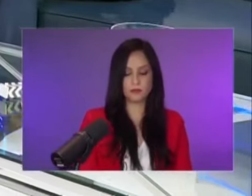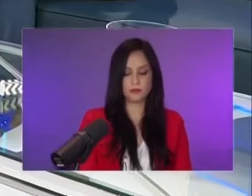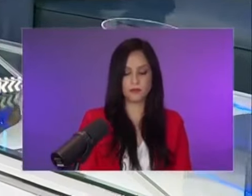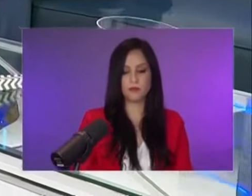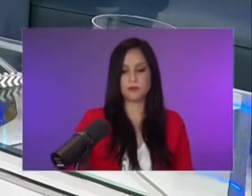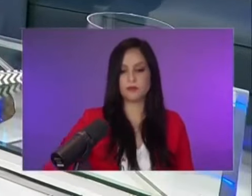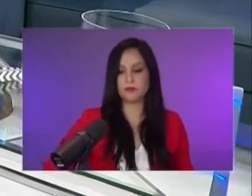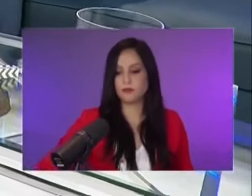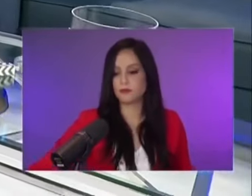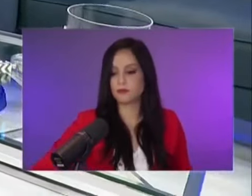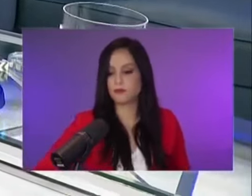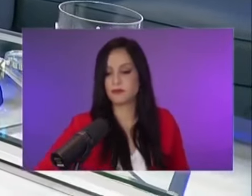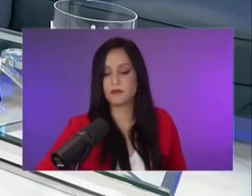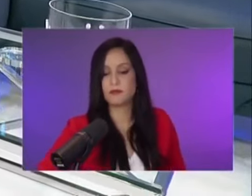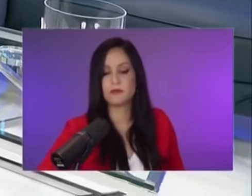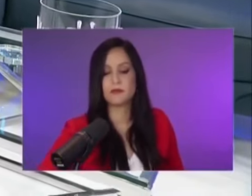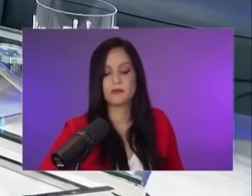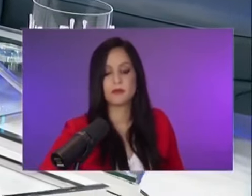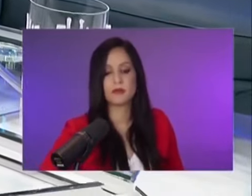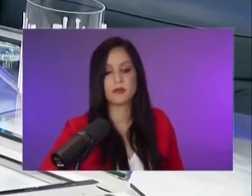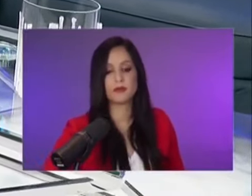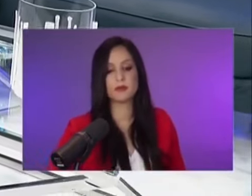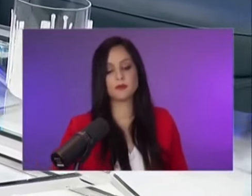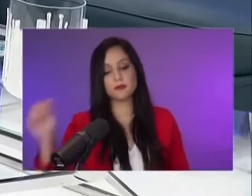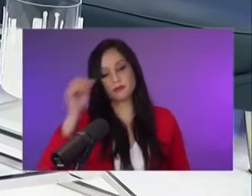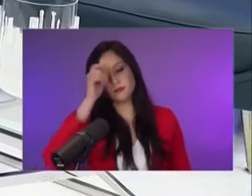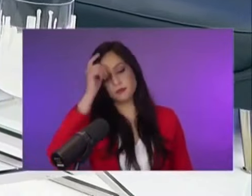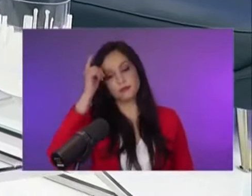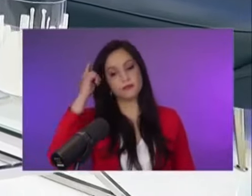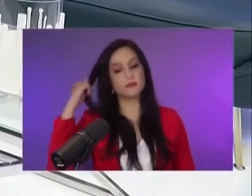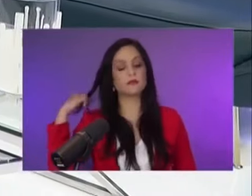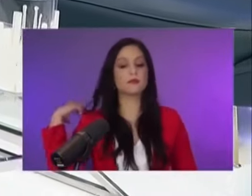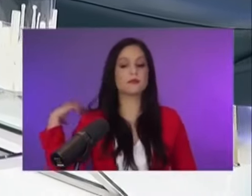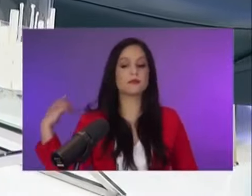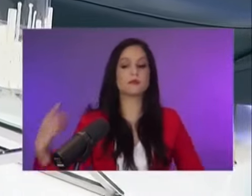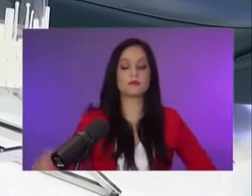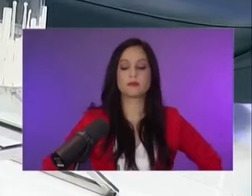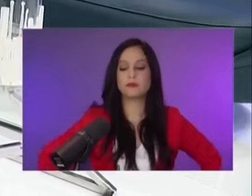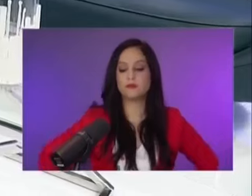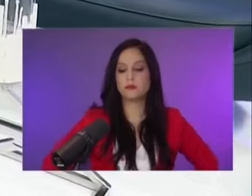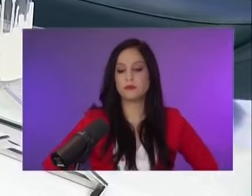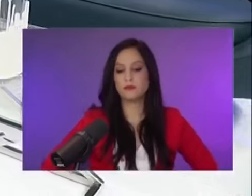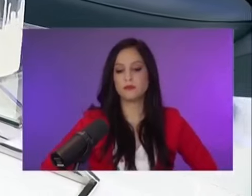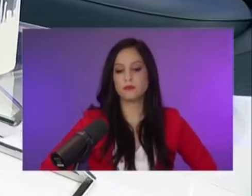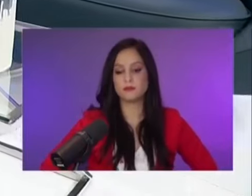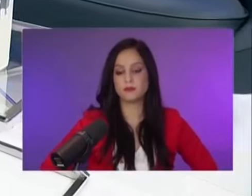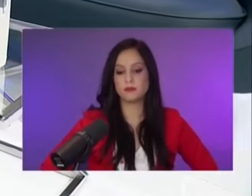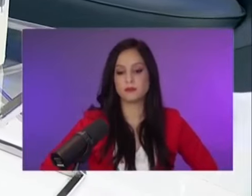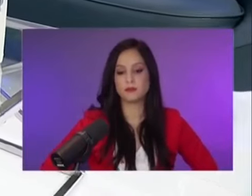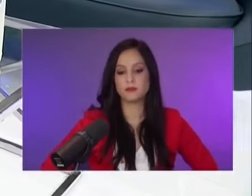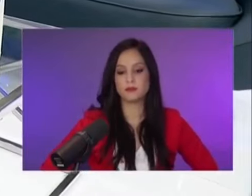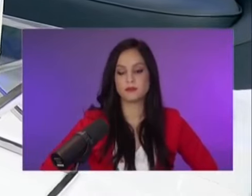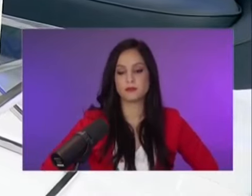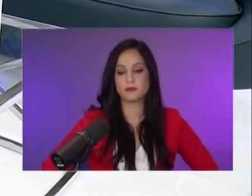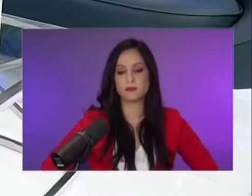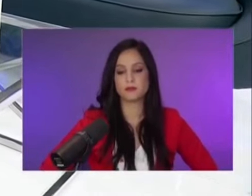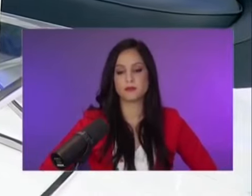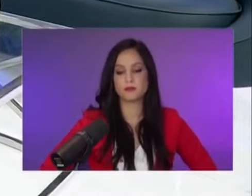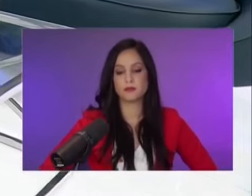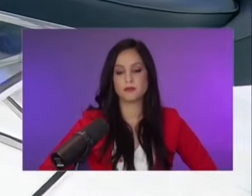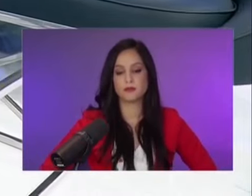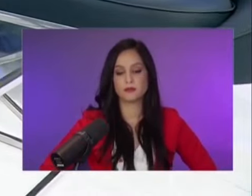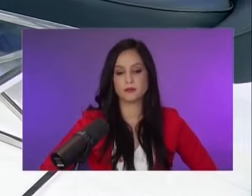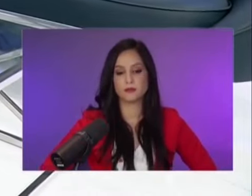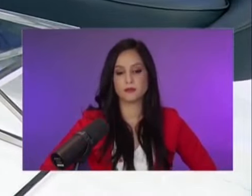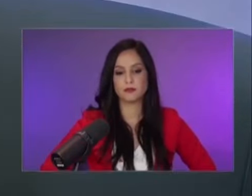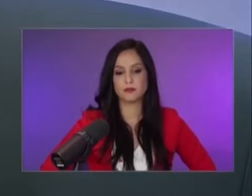alcoa cuando empezó en el año 1959 luego se extendió más arriba topográficamente fueron subiendo hasta la zona de